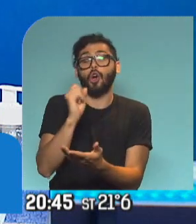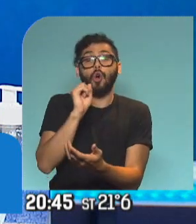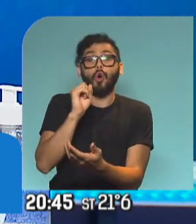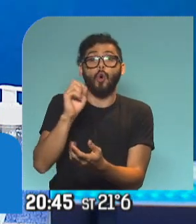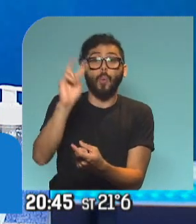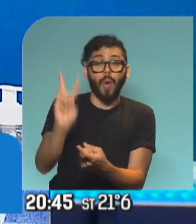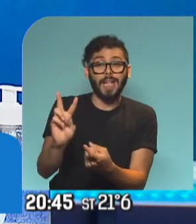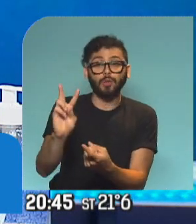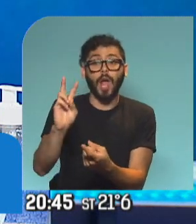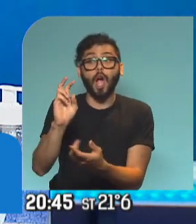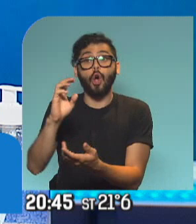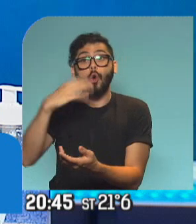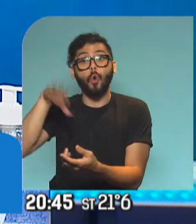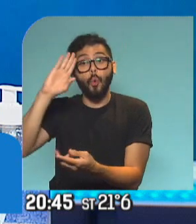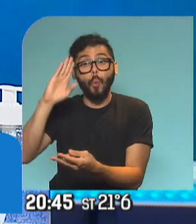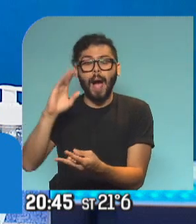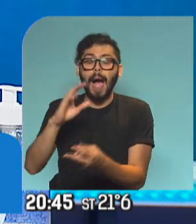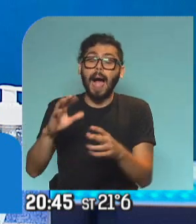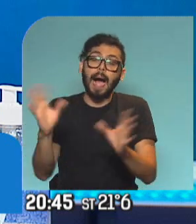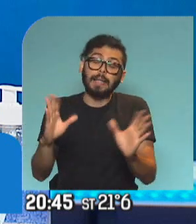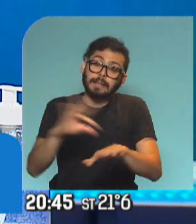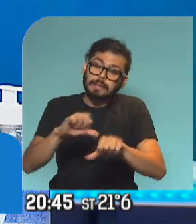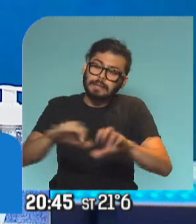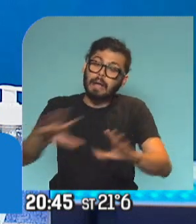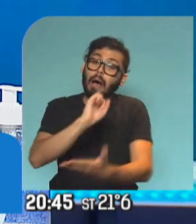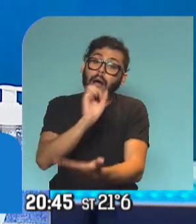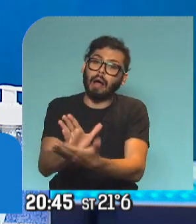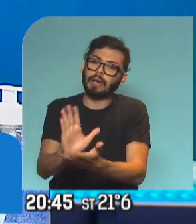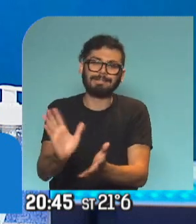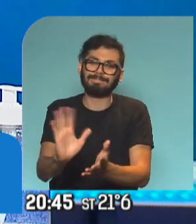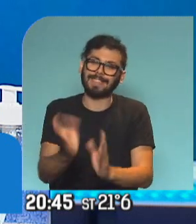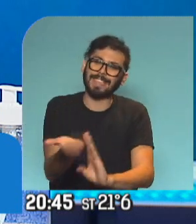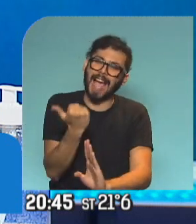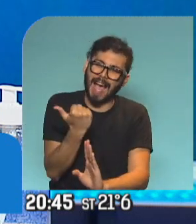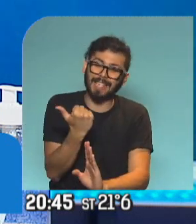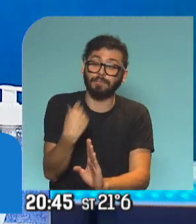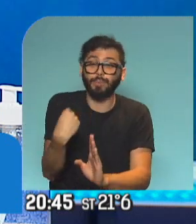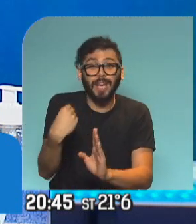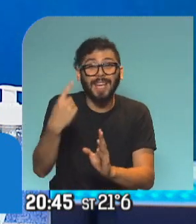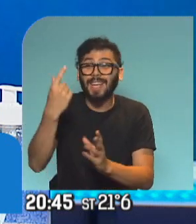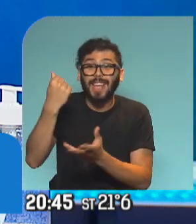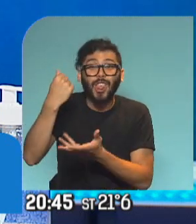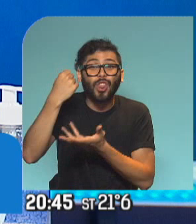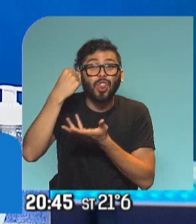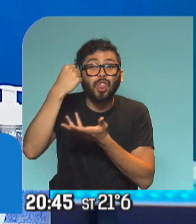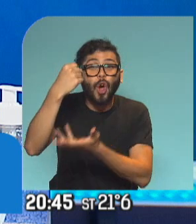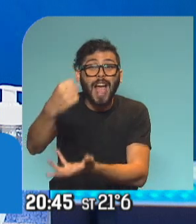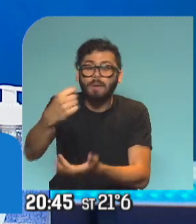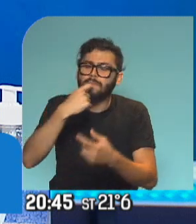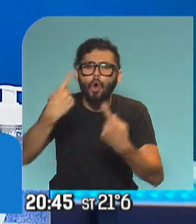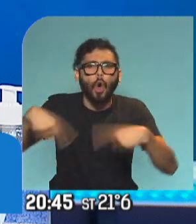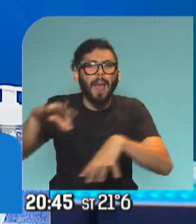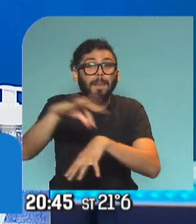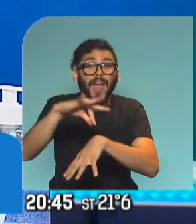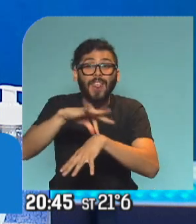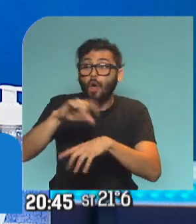en un contexto de pandemia y fuerte recesión económica. Y como, insisto en esto, donde ni siquiera se permiten las donaciones de insumos médicos